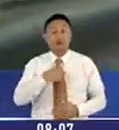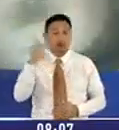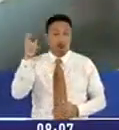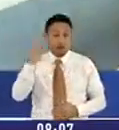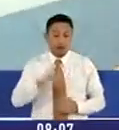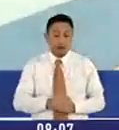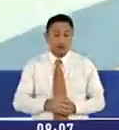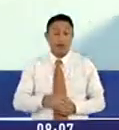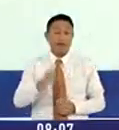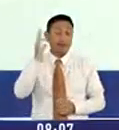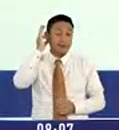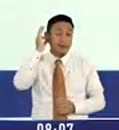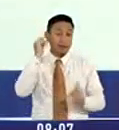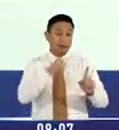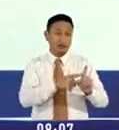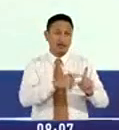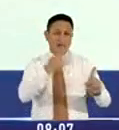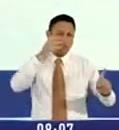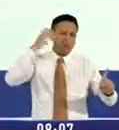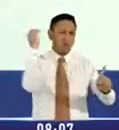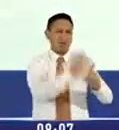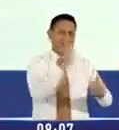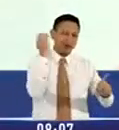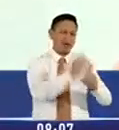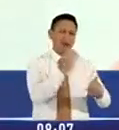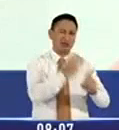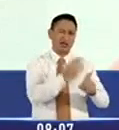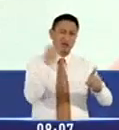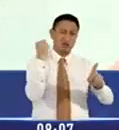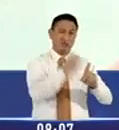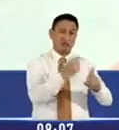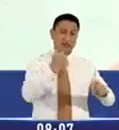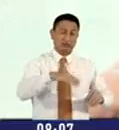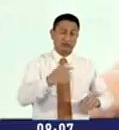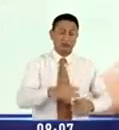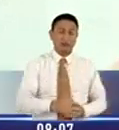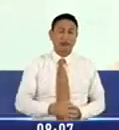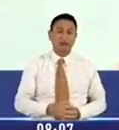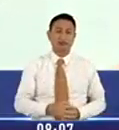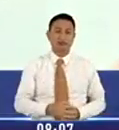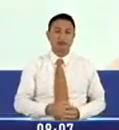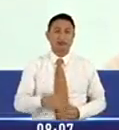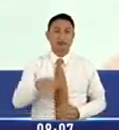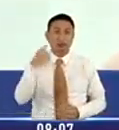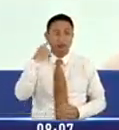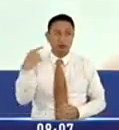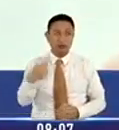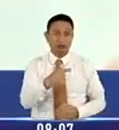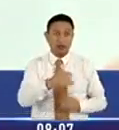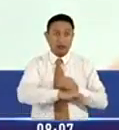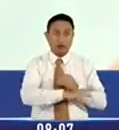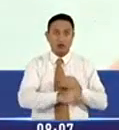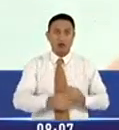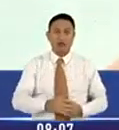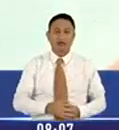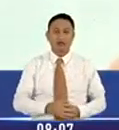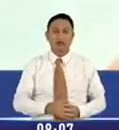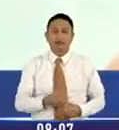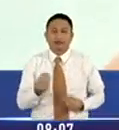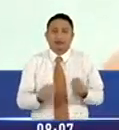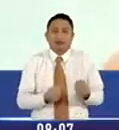le maltrataba con palabras gruesas a la niña que atiende la farmacia. Y ahí es cuando me di cuenta que estaban asaltando.